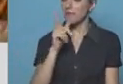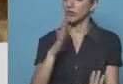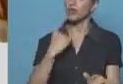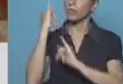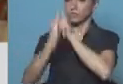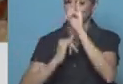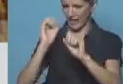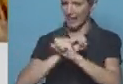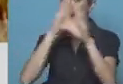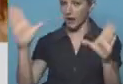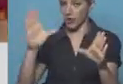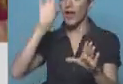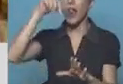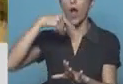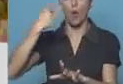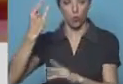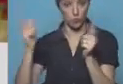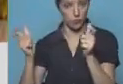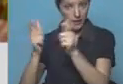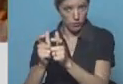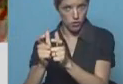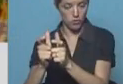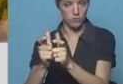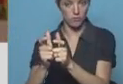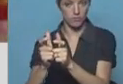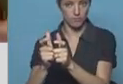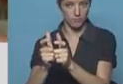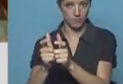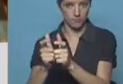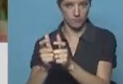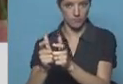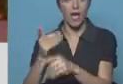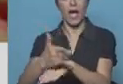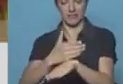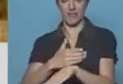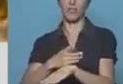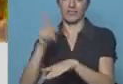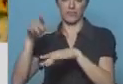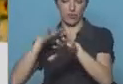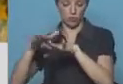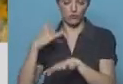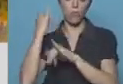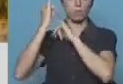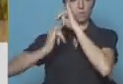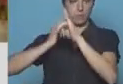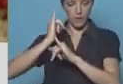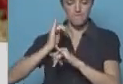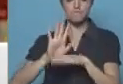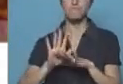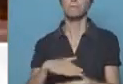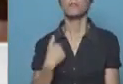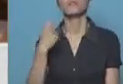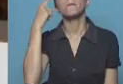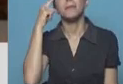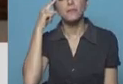Consejo de Seguridad de Naciones Unidas, casi premonitoriamente de lo que iba a pasar, ¿no? Entonces, bueno, creo que también estamos